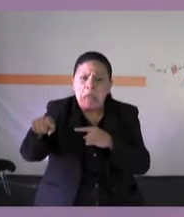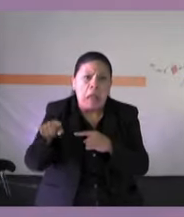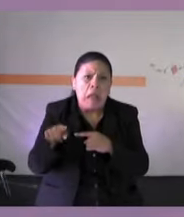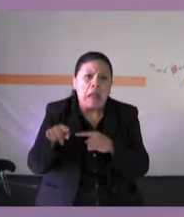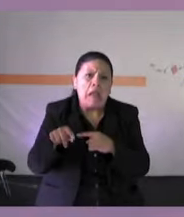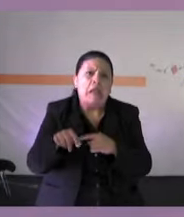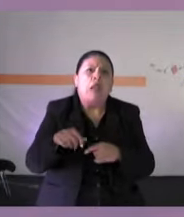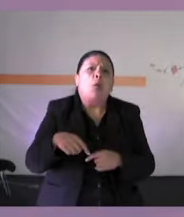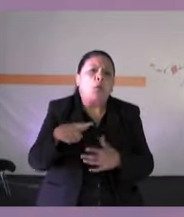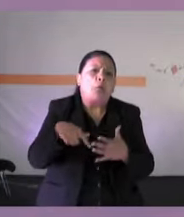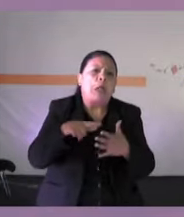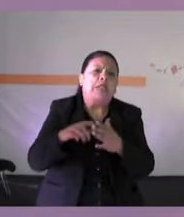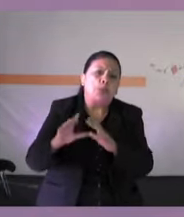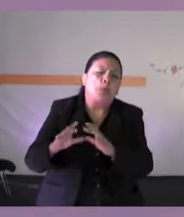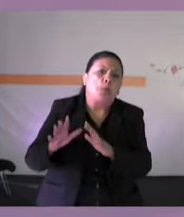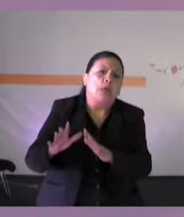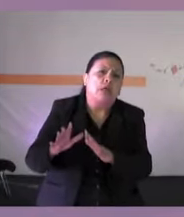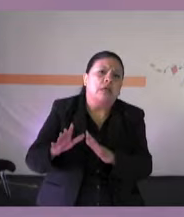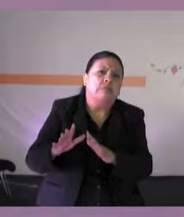en coma, ¿no?